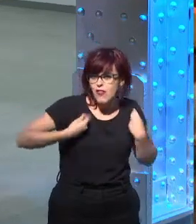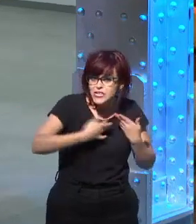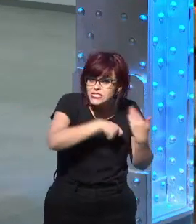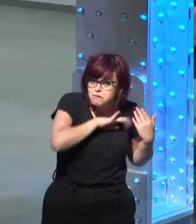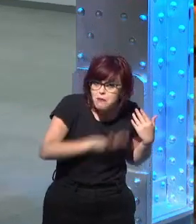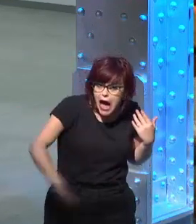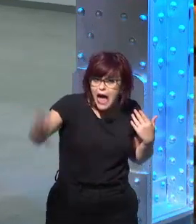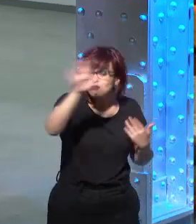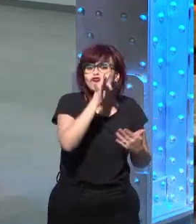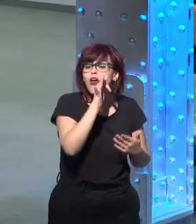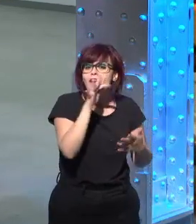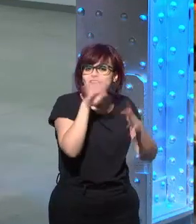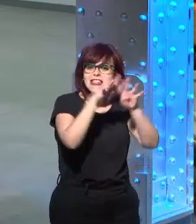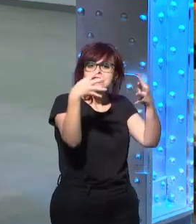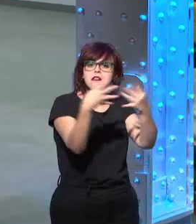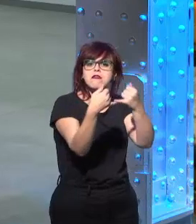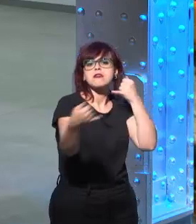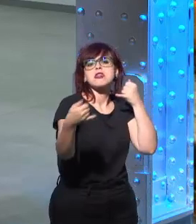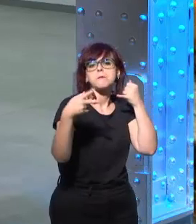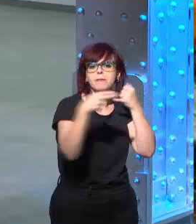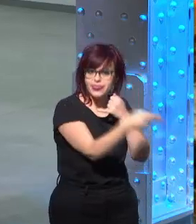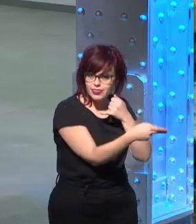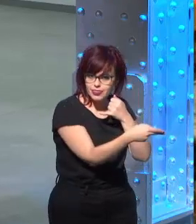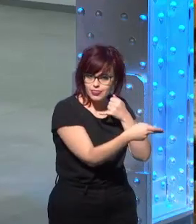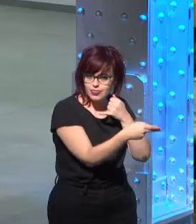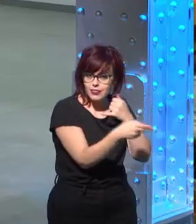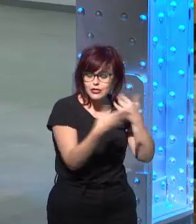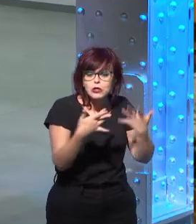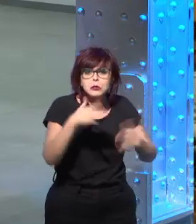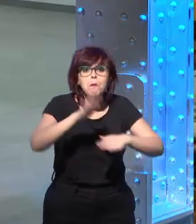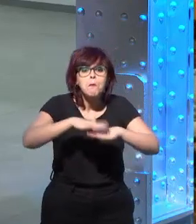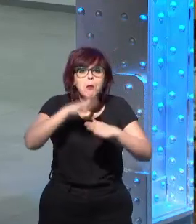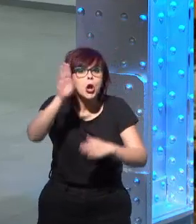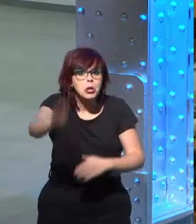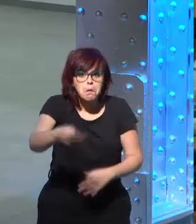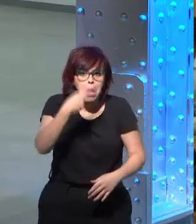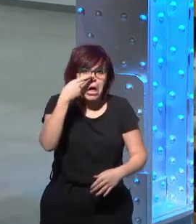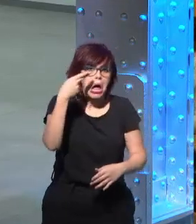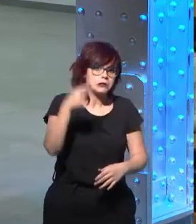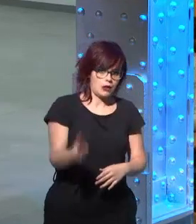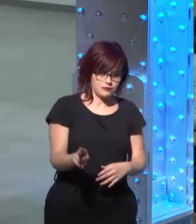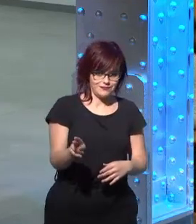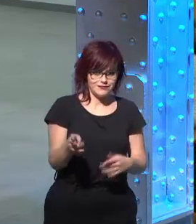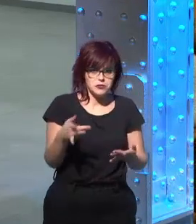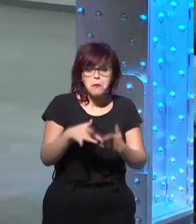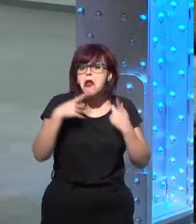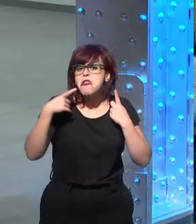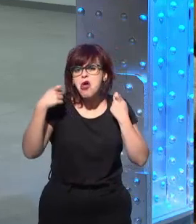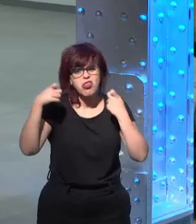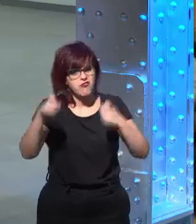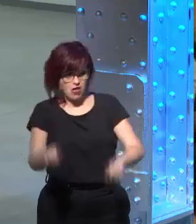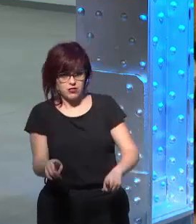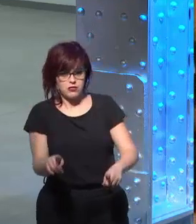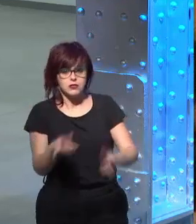que todavía no están conectados. Y cuando se les pregunta por qué, es porque no le ven interés, porque no ven necesidad.